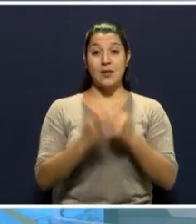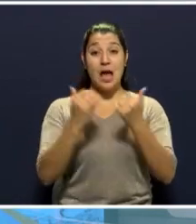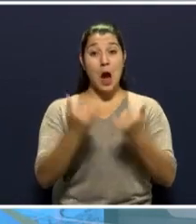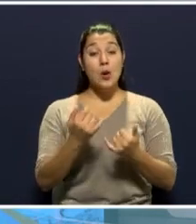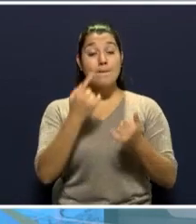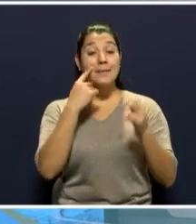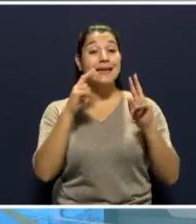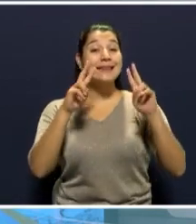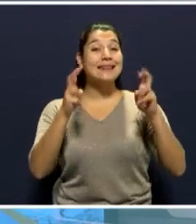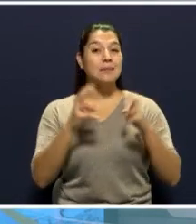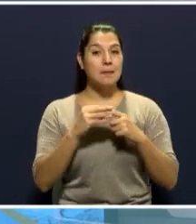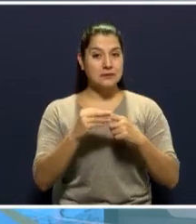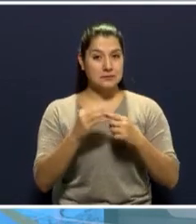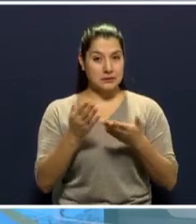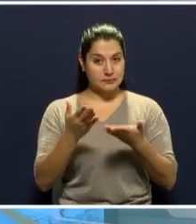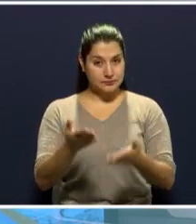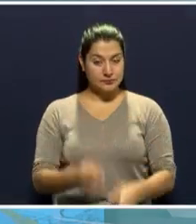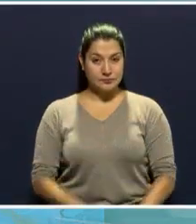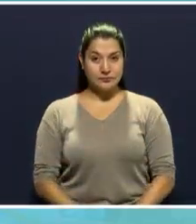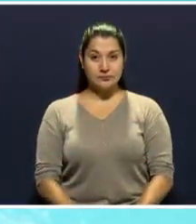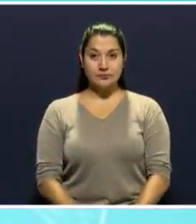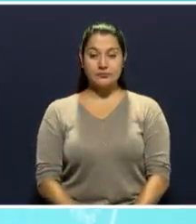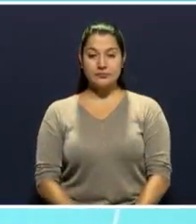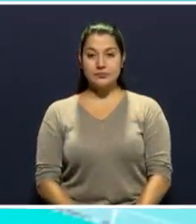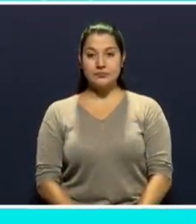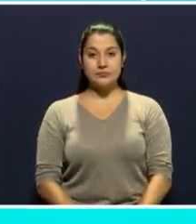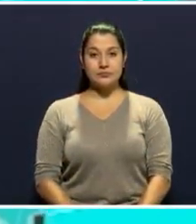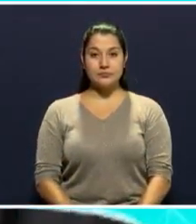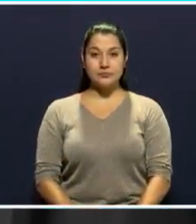nuestros titulares. Adelante.